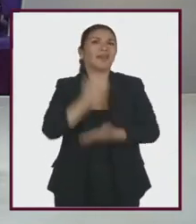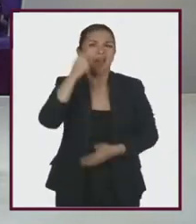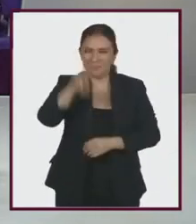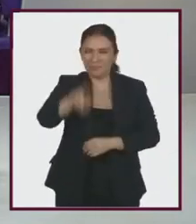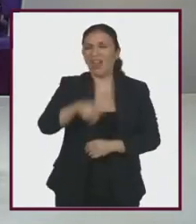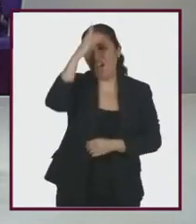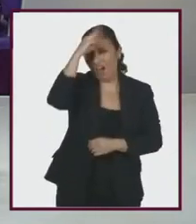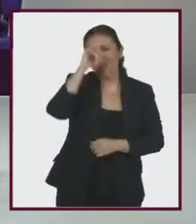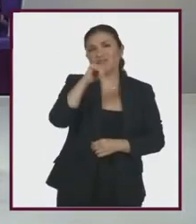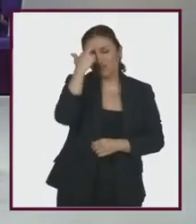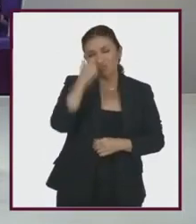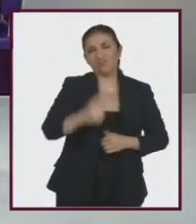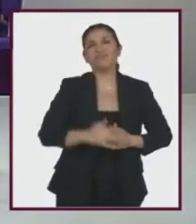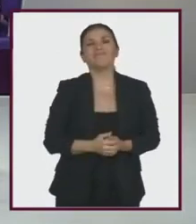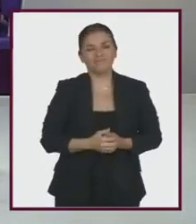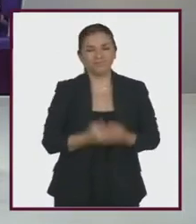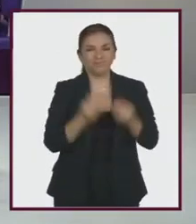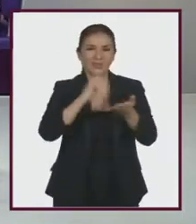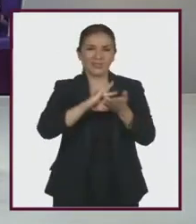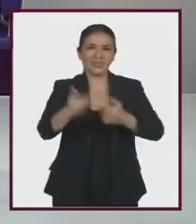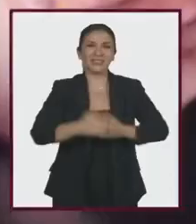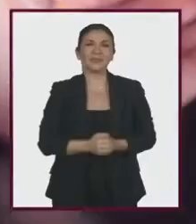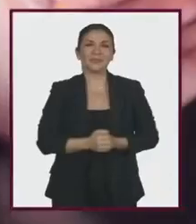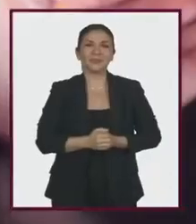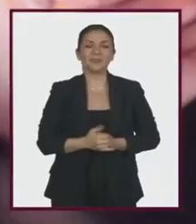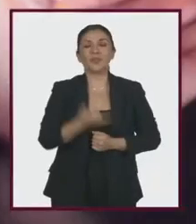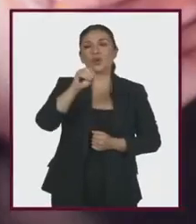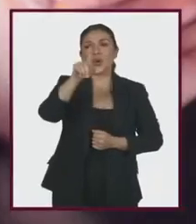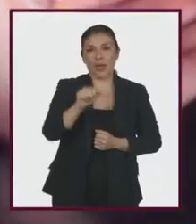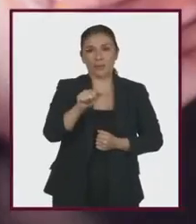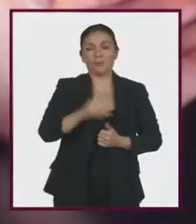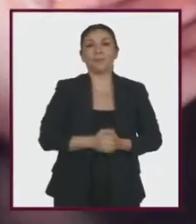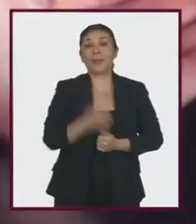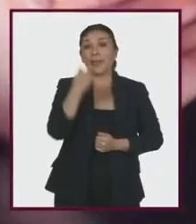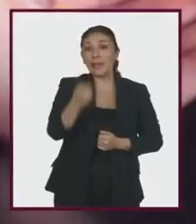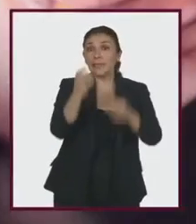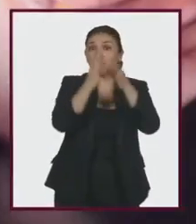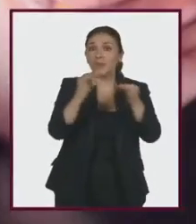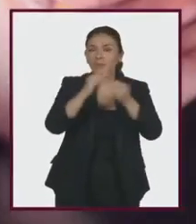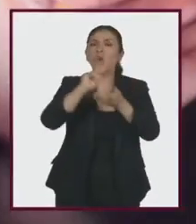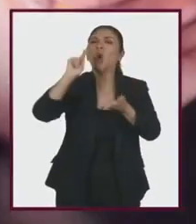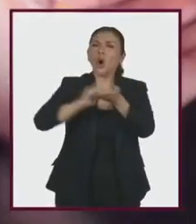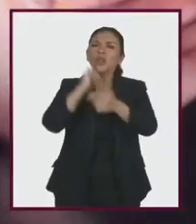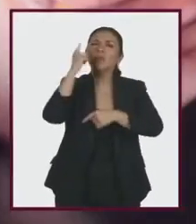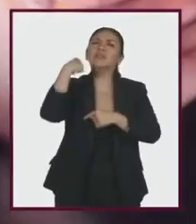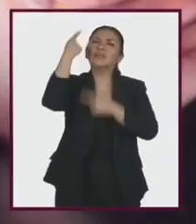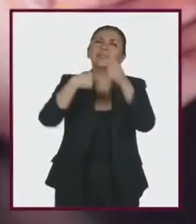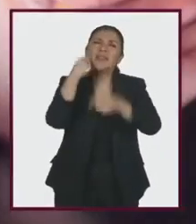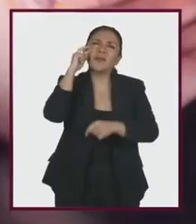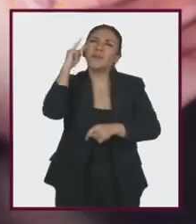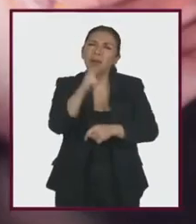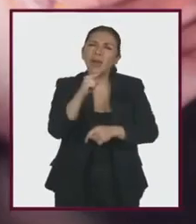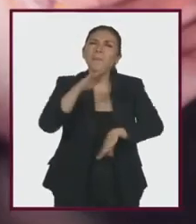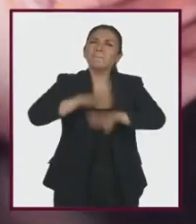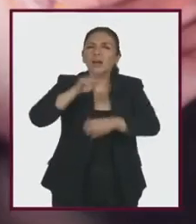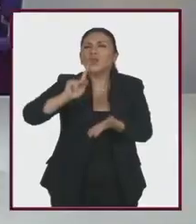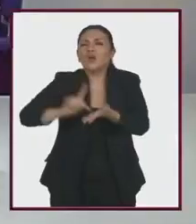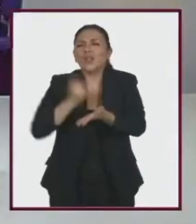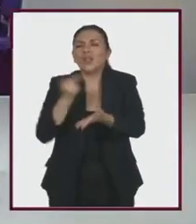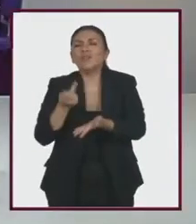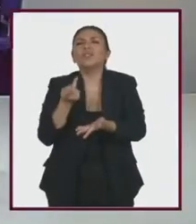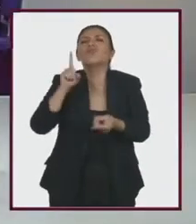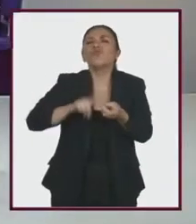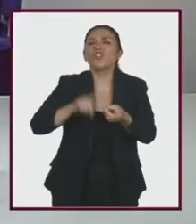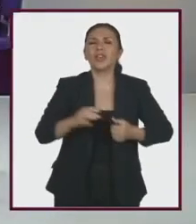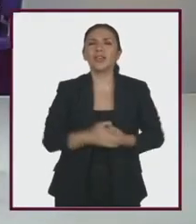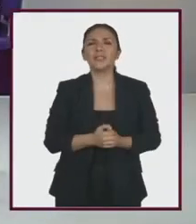contigo, Rocío López, muchas gracias. Yola Ramírez, esta plática, ¿dónde se puede volver a consultar, doctora Paulina? Pues